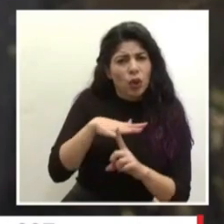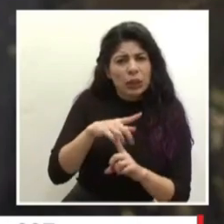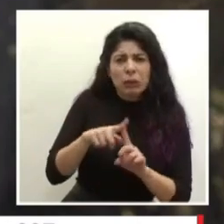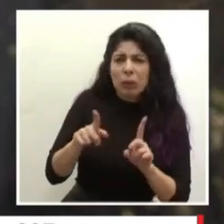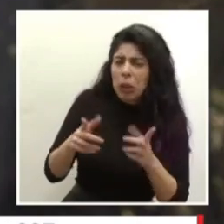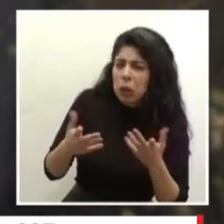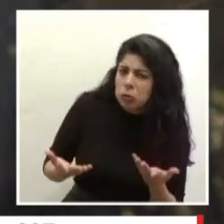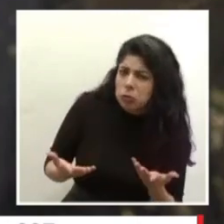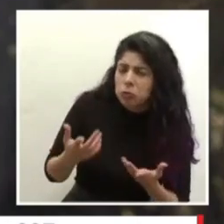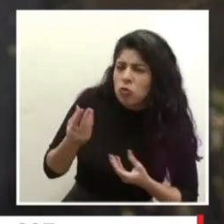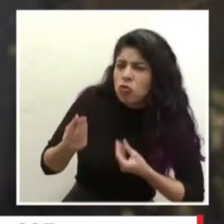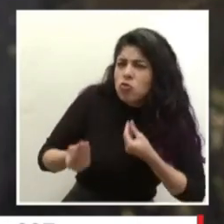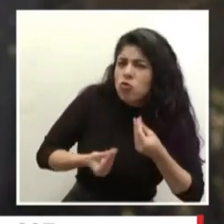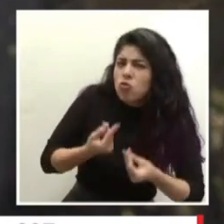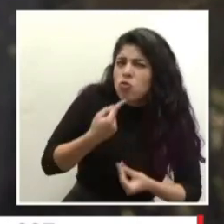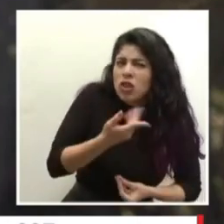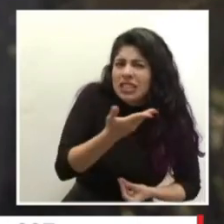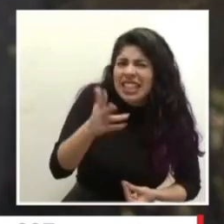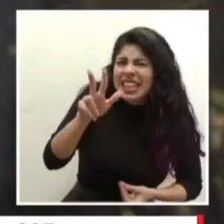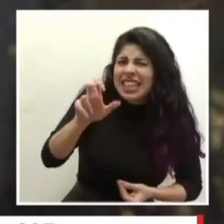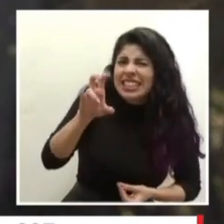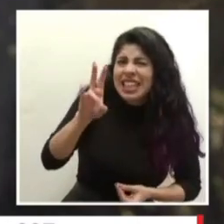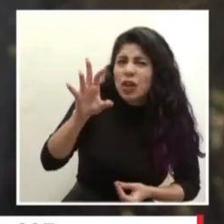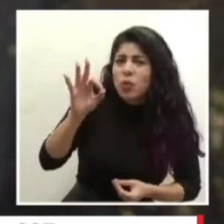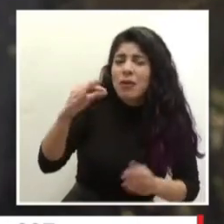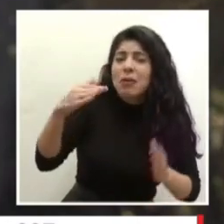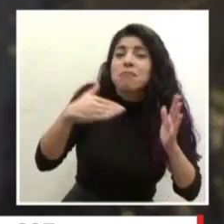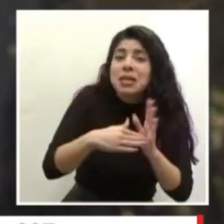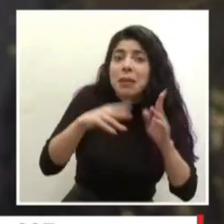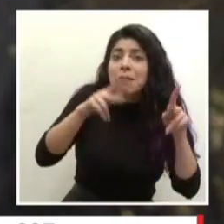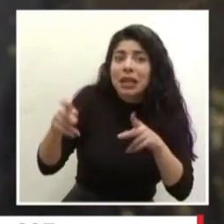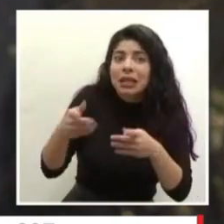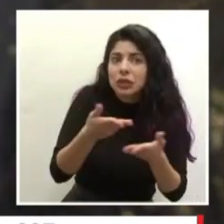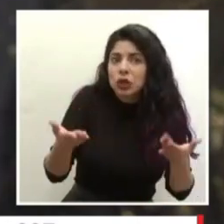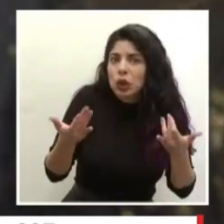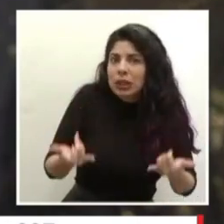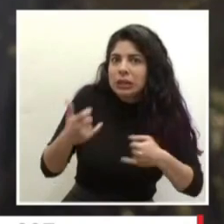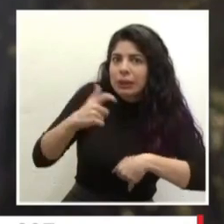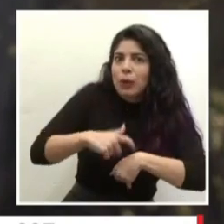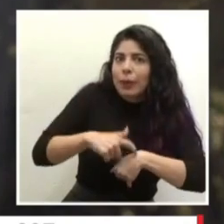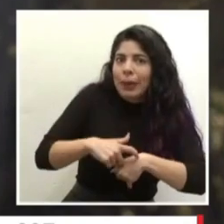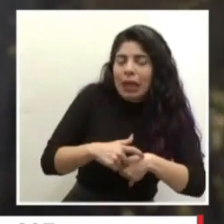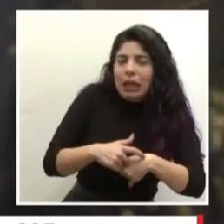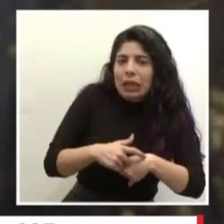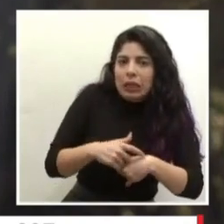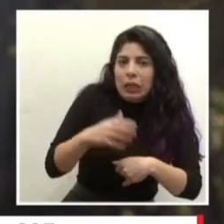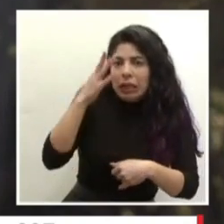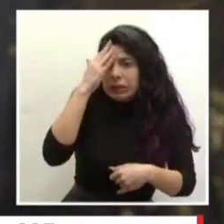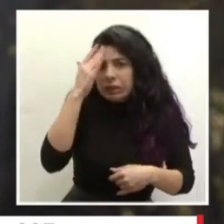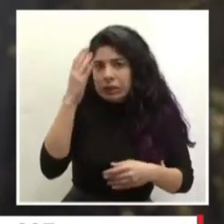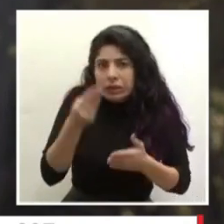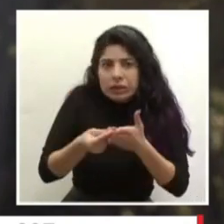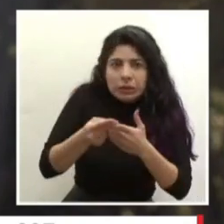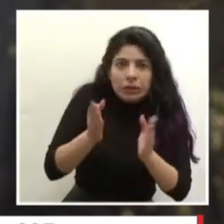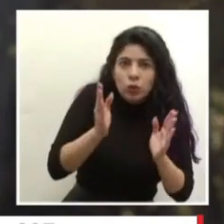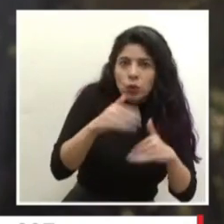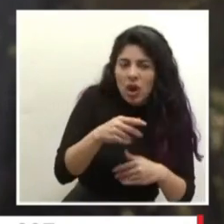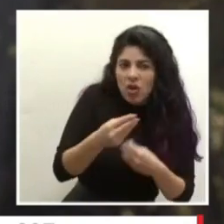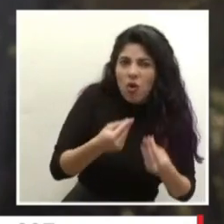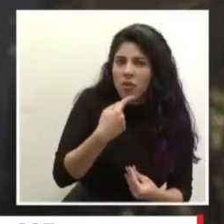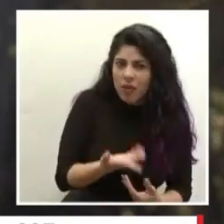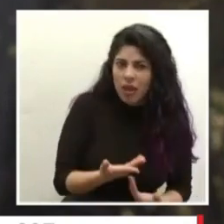bueno, ¿qué decirle a esas 379 mil personas que viven en este momento ese drama de no tener ingresos? Y le quería